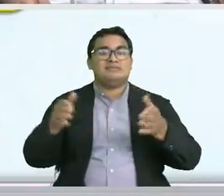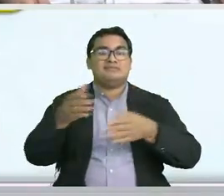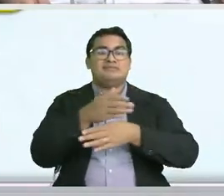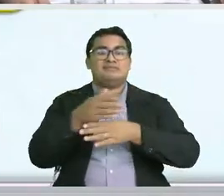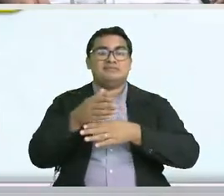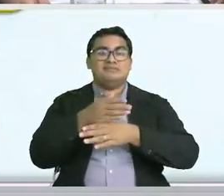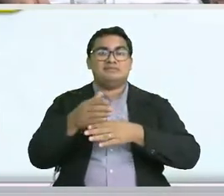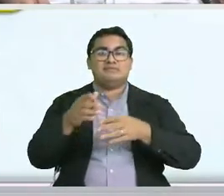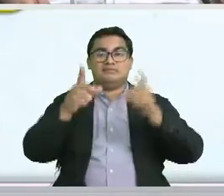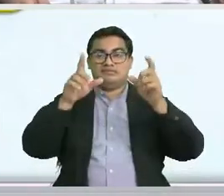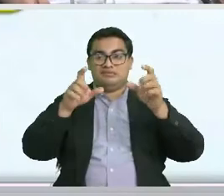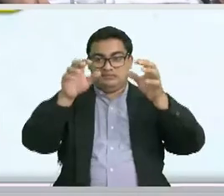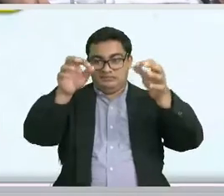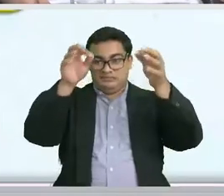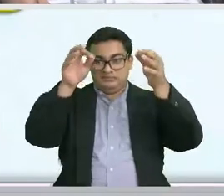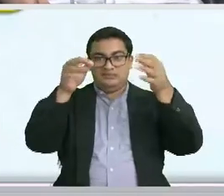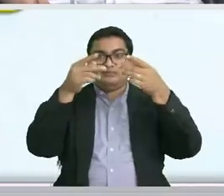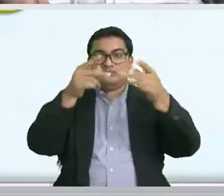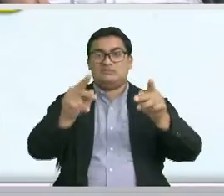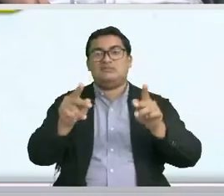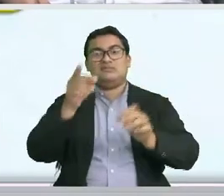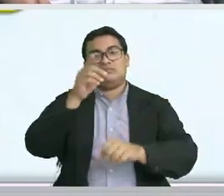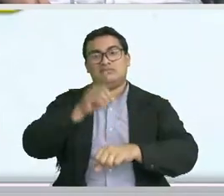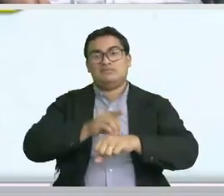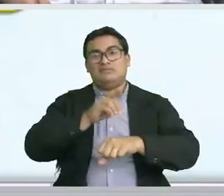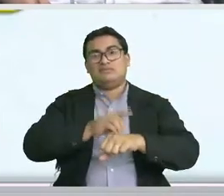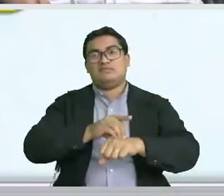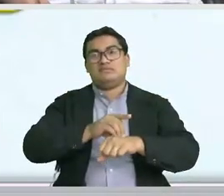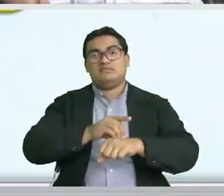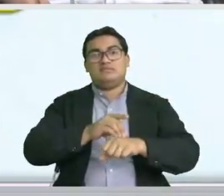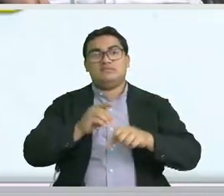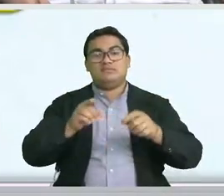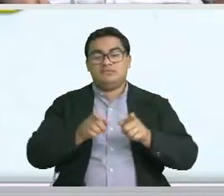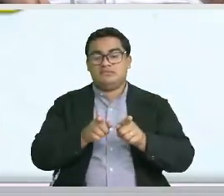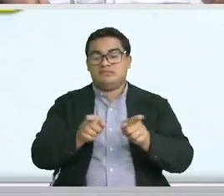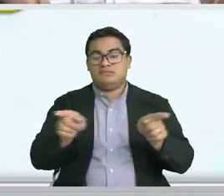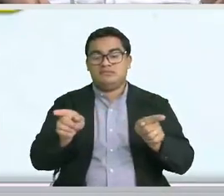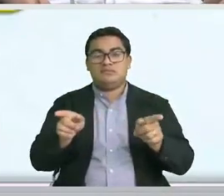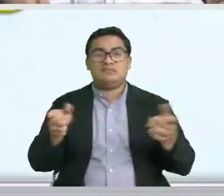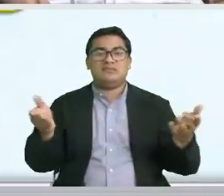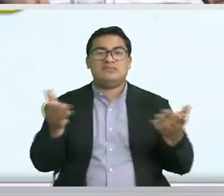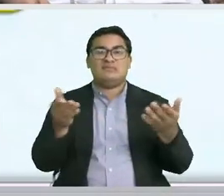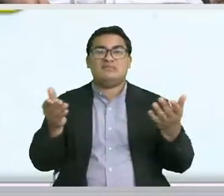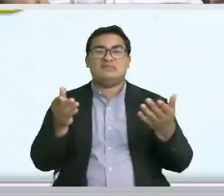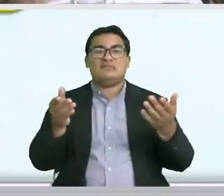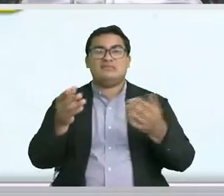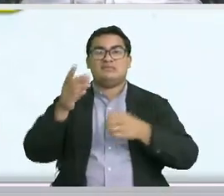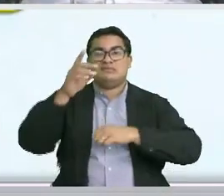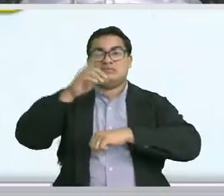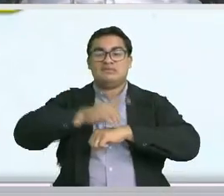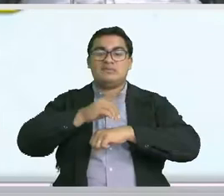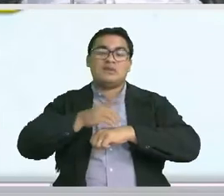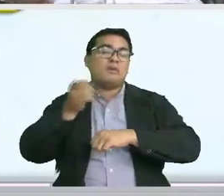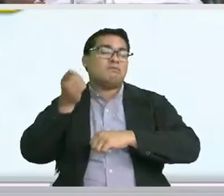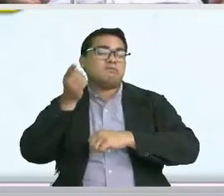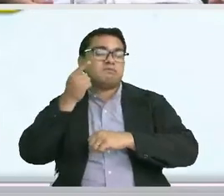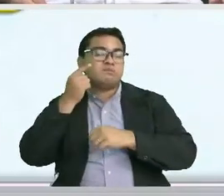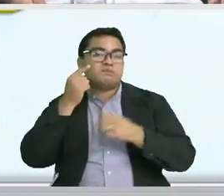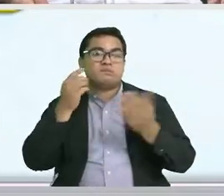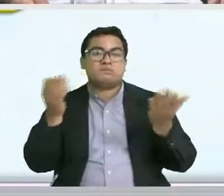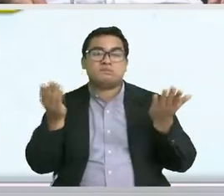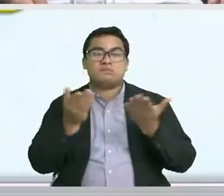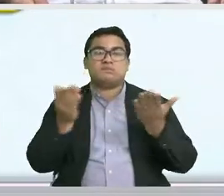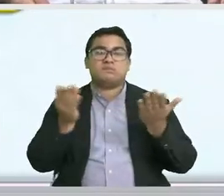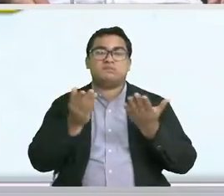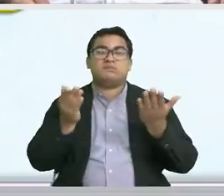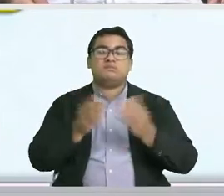y con radiografía. Pero clínicamente solo es la caída del arco longitudinal interno. Cuando hablamos clínicamente, lo estamos viendo a la visión. Lo que vemos, lo que